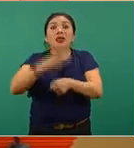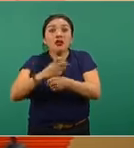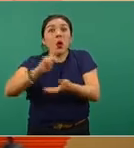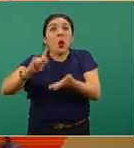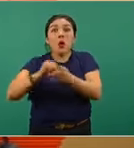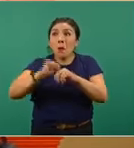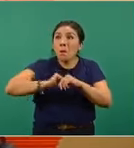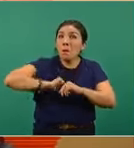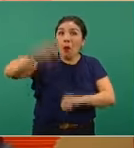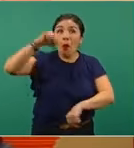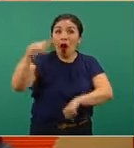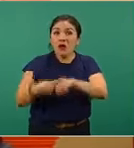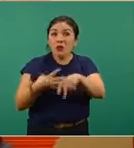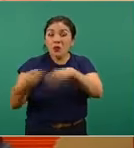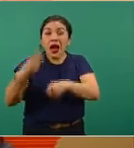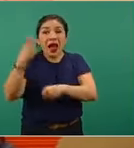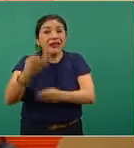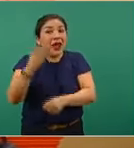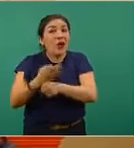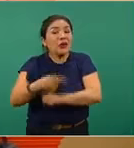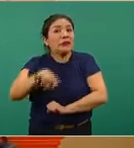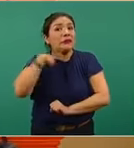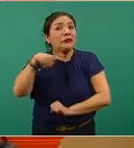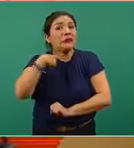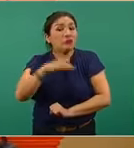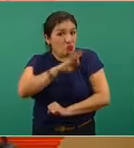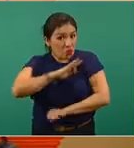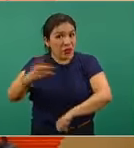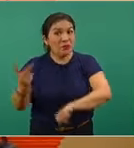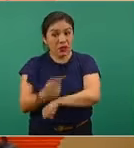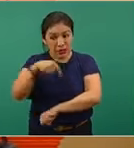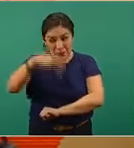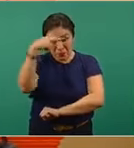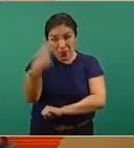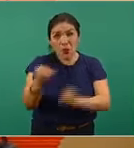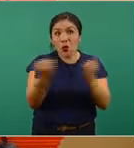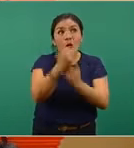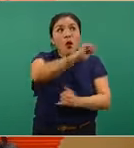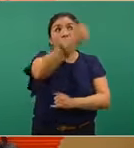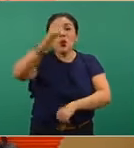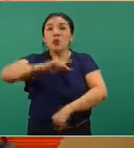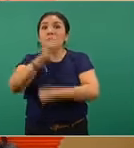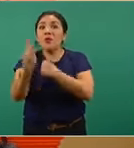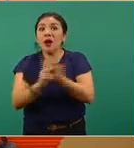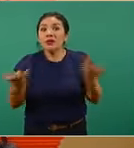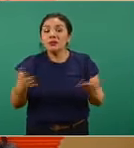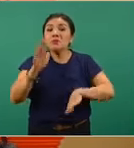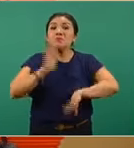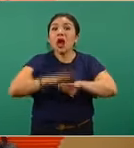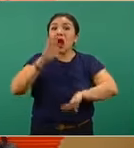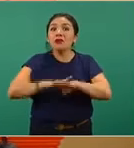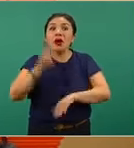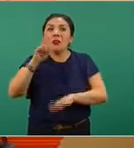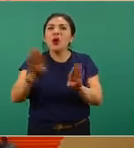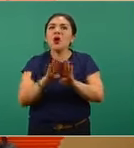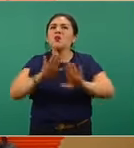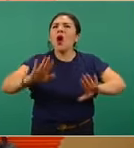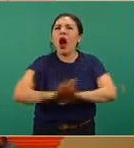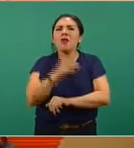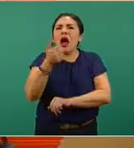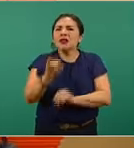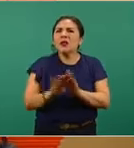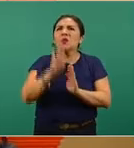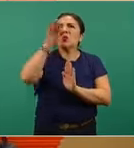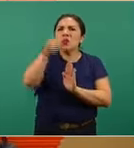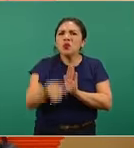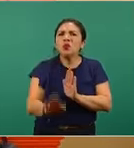centro de la preocupación de lo que podría ocurrirle a México y otros países en la medida en que se presentan estos ciclos epidémicos